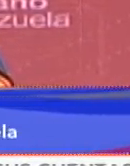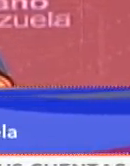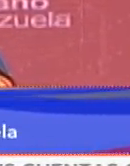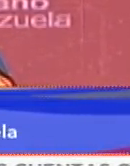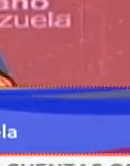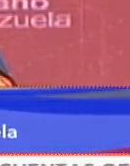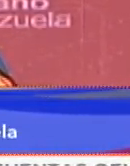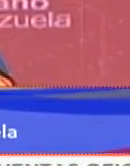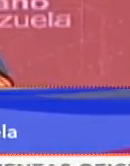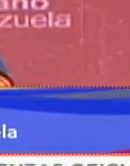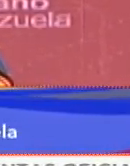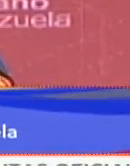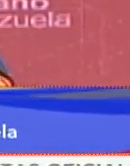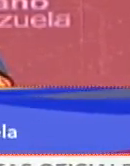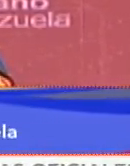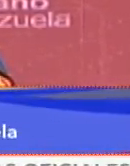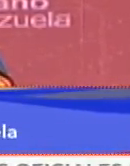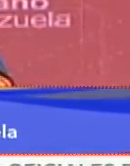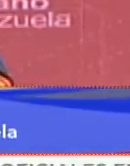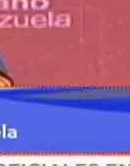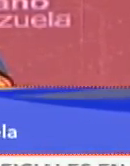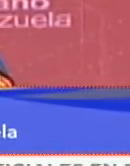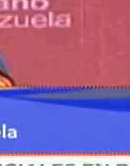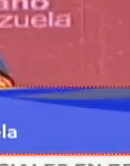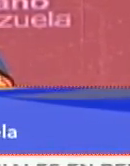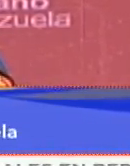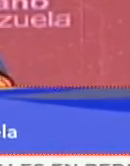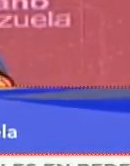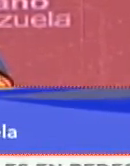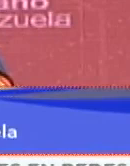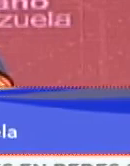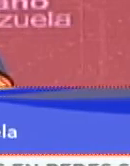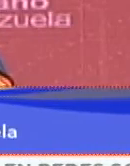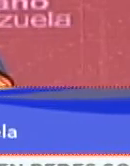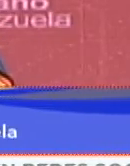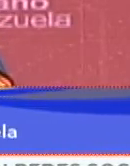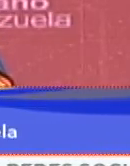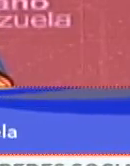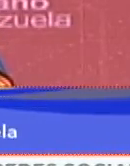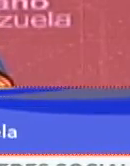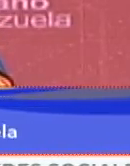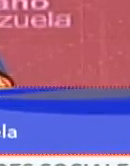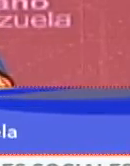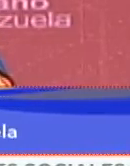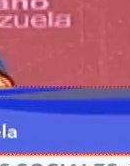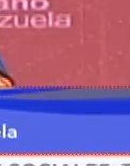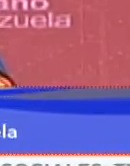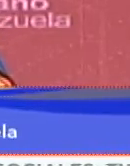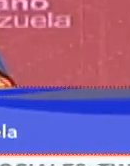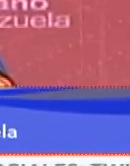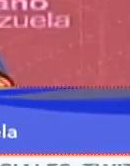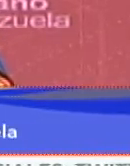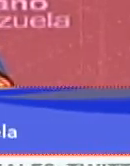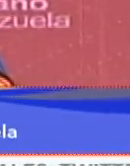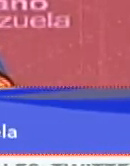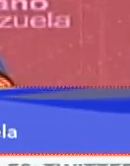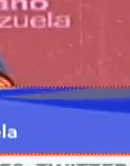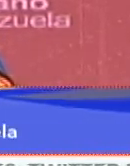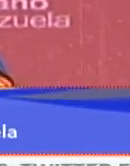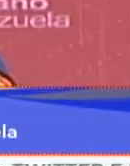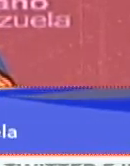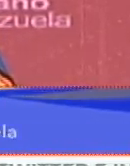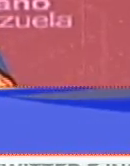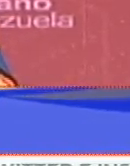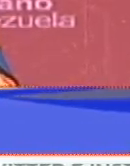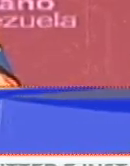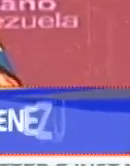constancia, por tanta paciencia, por tanta entrega para con nuestro pueblo. Como usted lo ha dicho, el movimiento Somos